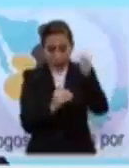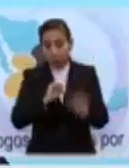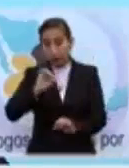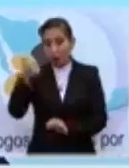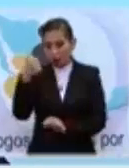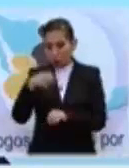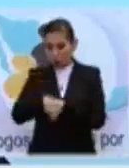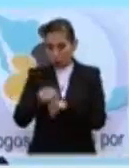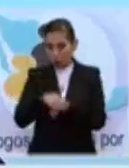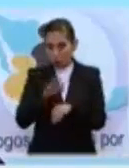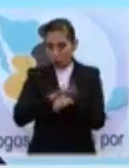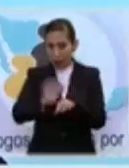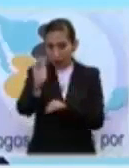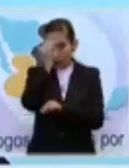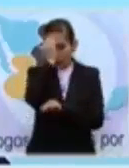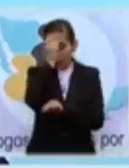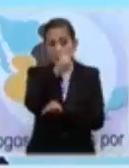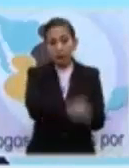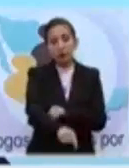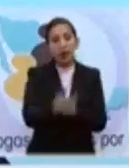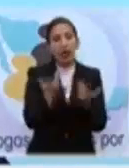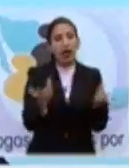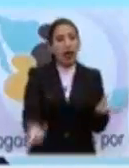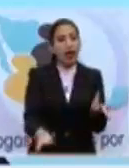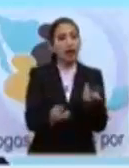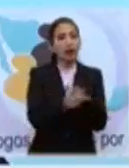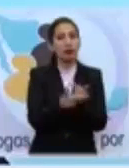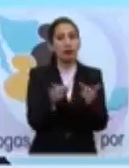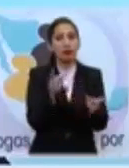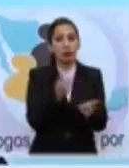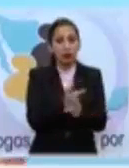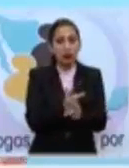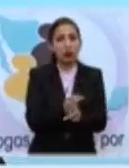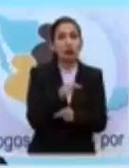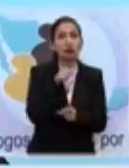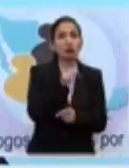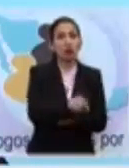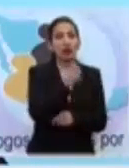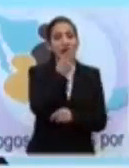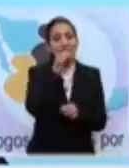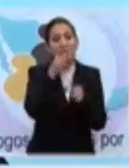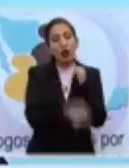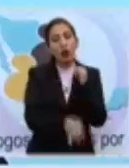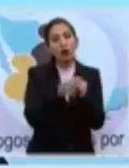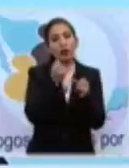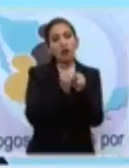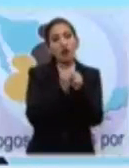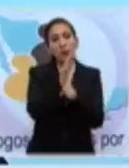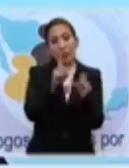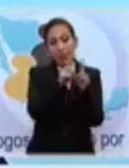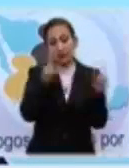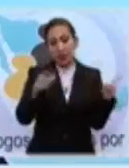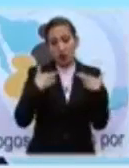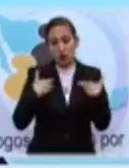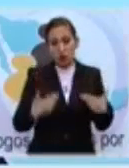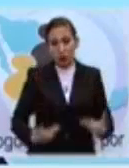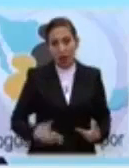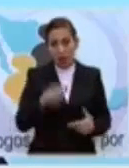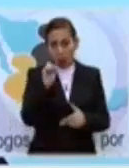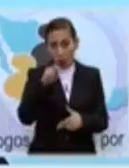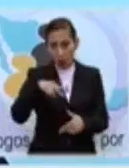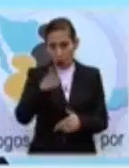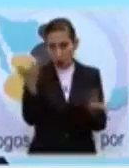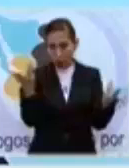es muy bien conocido es el producto por habitante en México, que de acuerdo al último informe de desarrollo humano también de Naciones